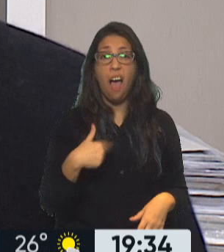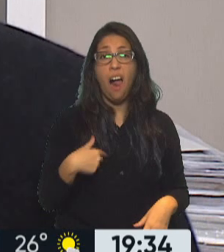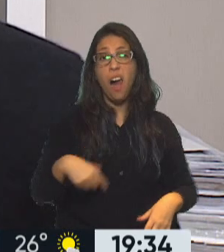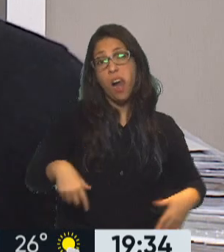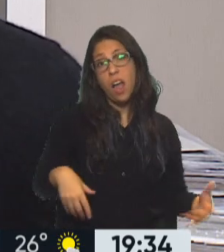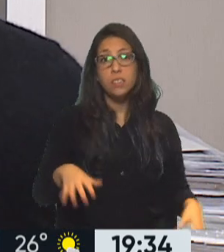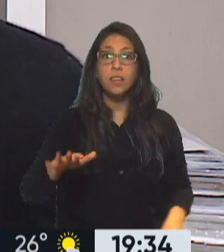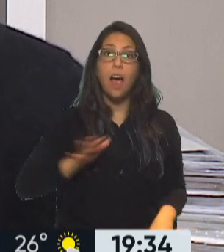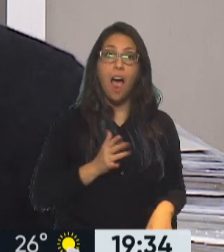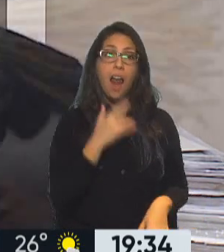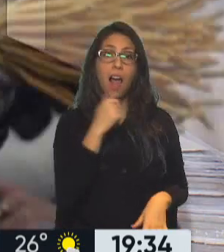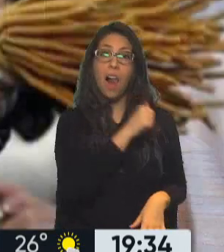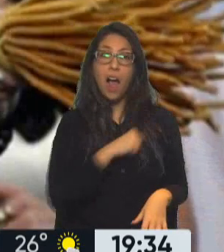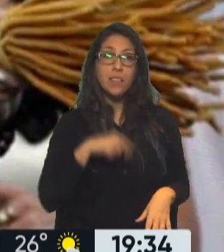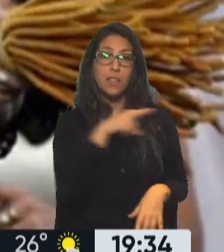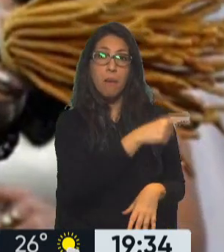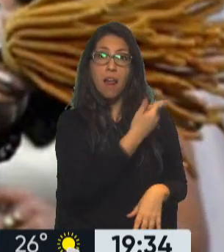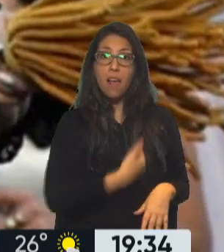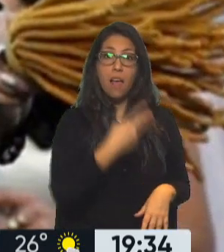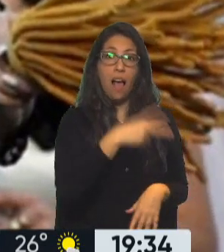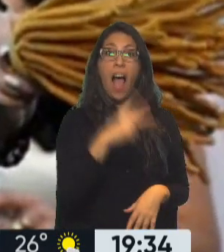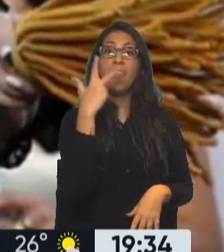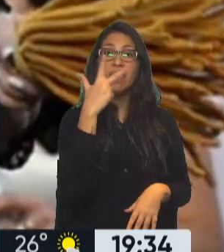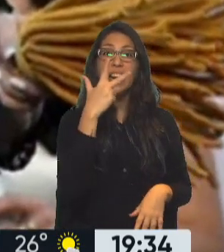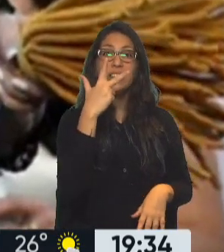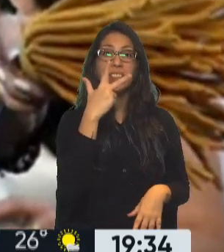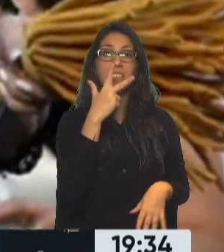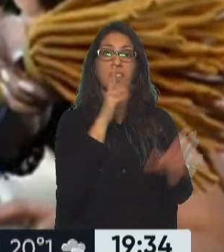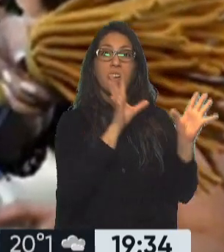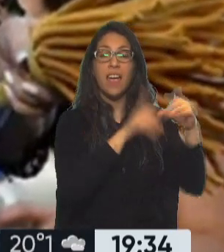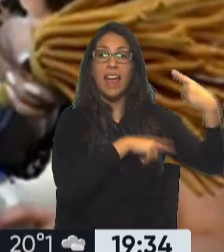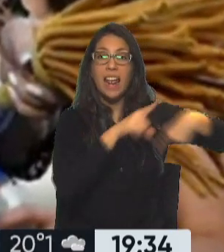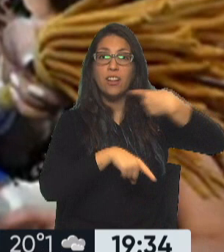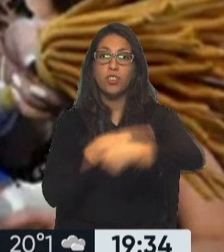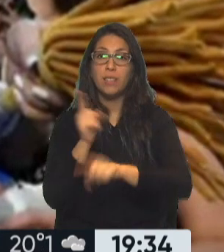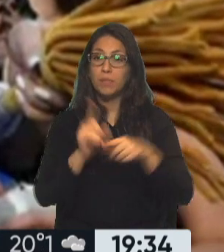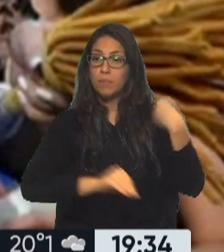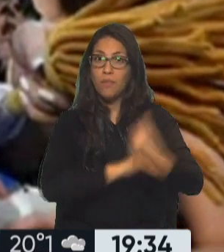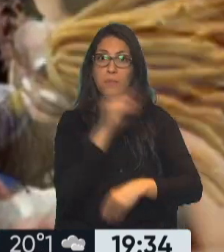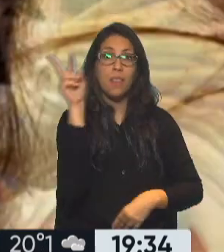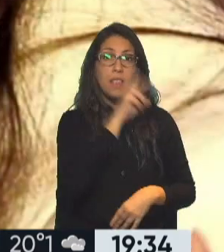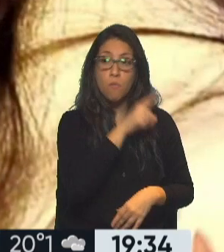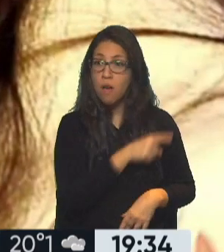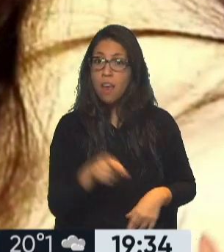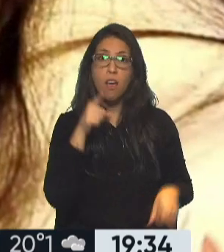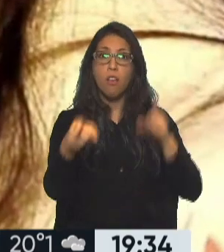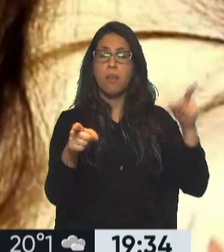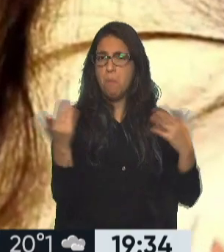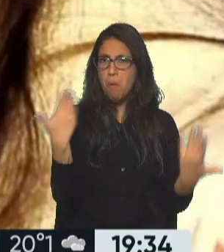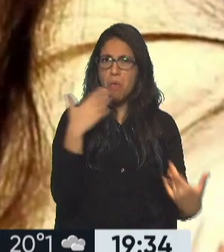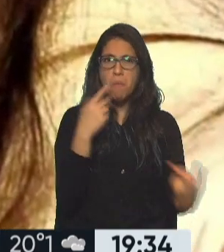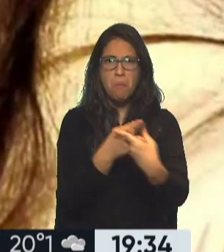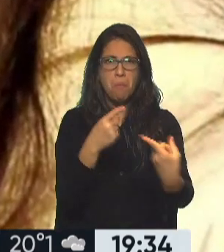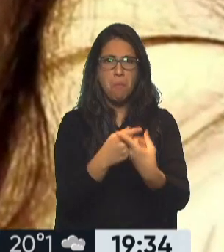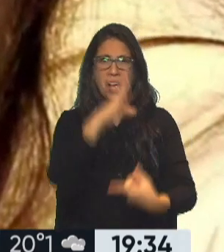a Cristina Fernández de kirchner lastimaron tres generaciones de mujeres que la verdad podemos discutir si te gusta o no Cristina